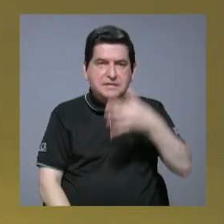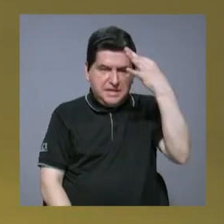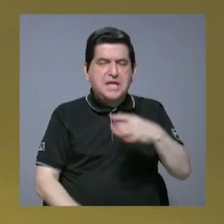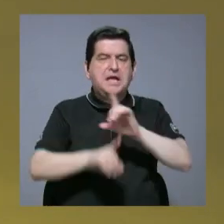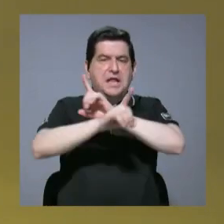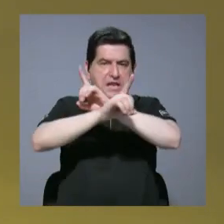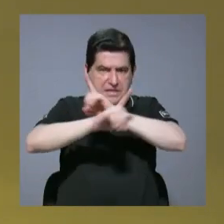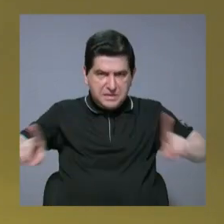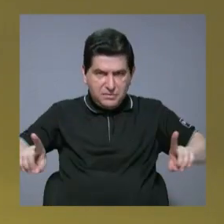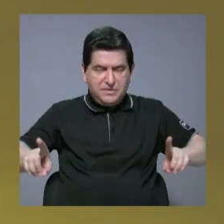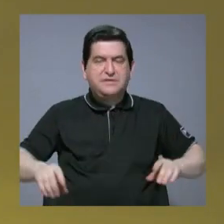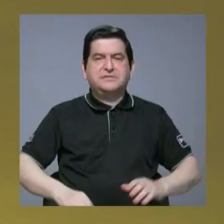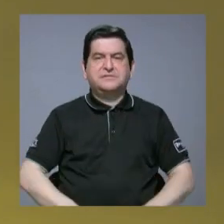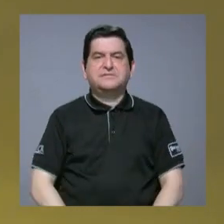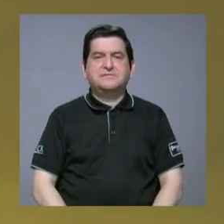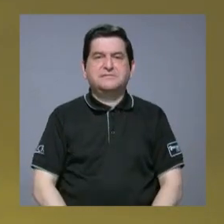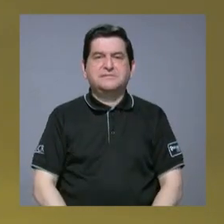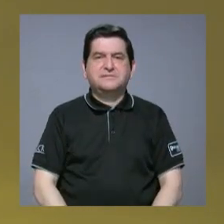democracia,